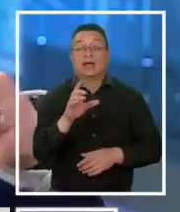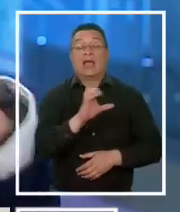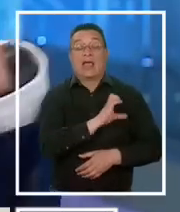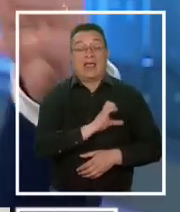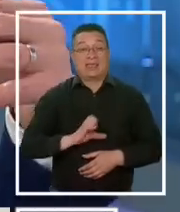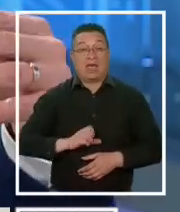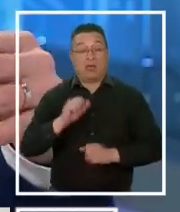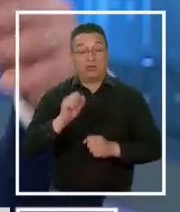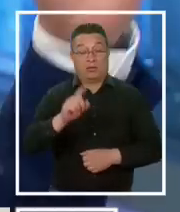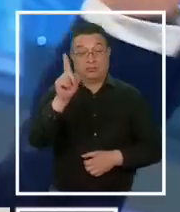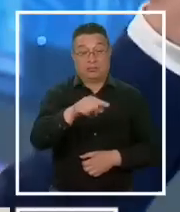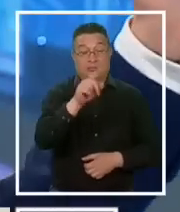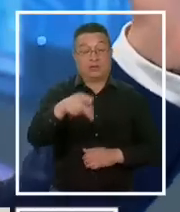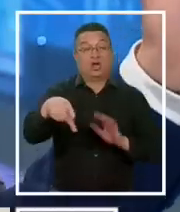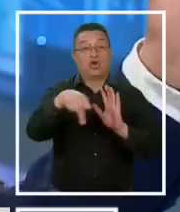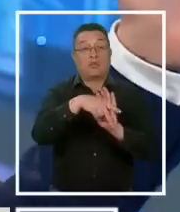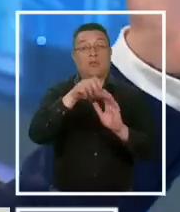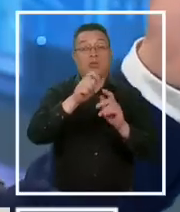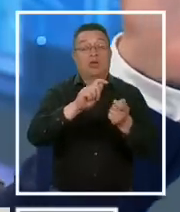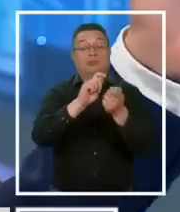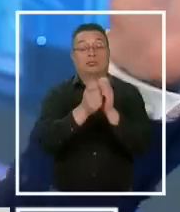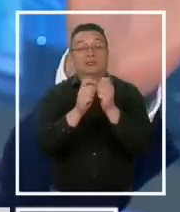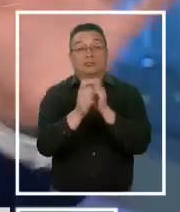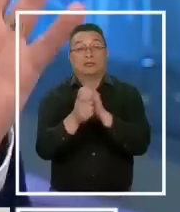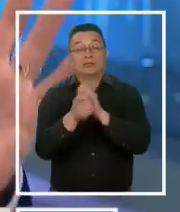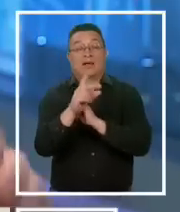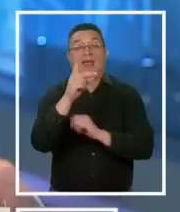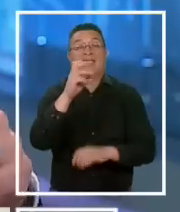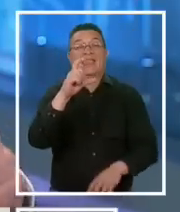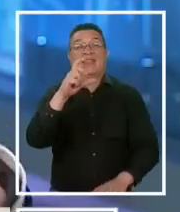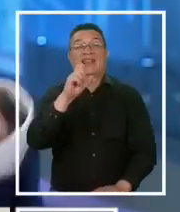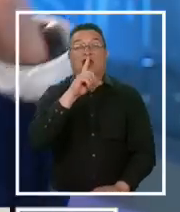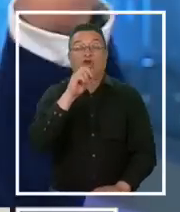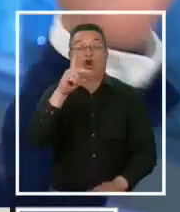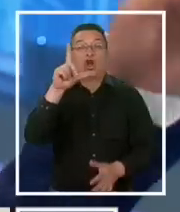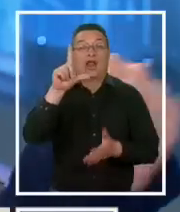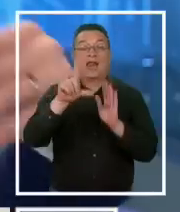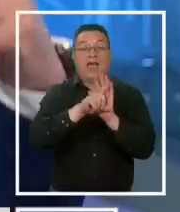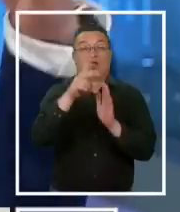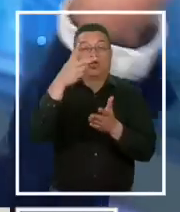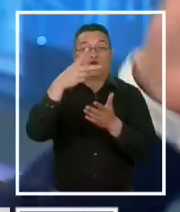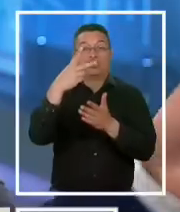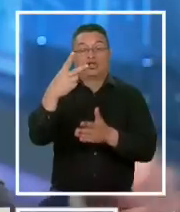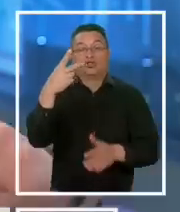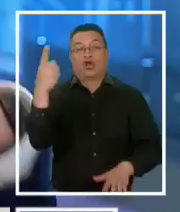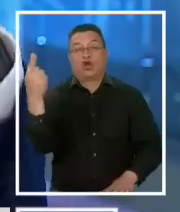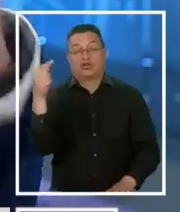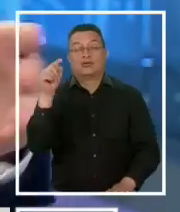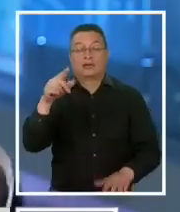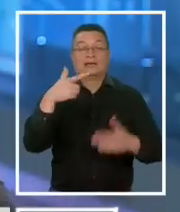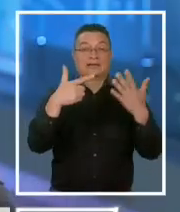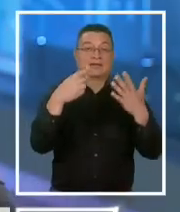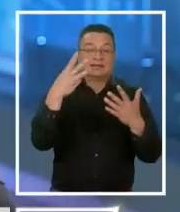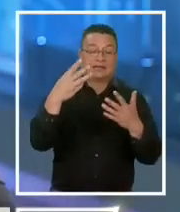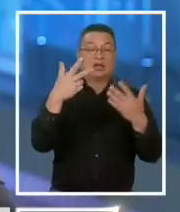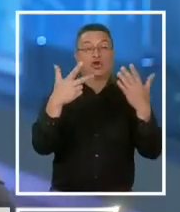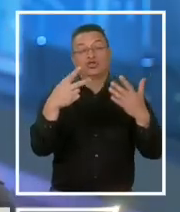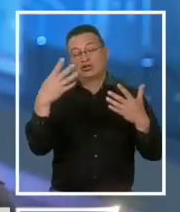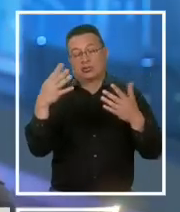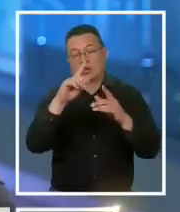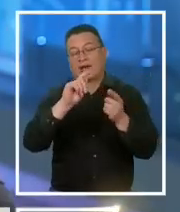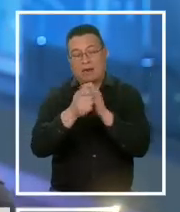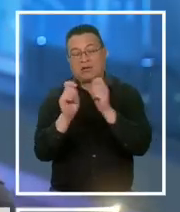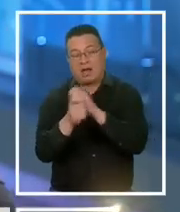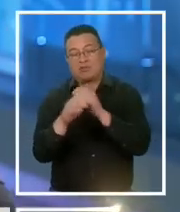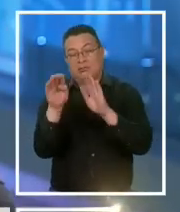derogada esta Norma por la sucesivos cambios del decreto ley 211 que tiene cambio el año treinta y tanto el año 73 y el año ochenta y tanto